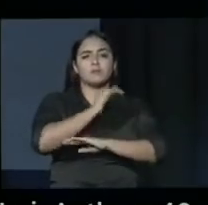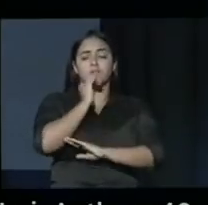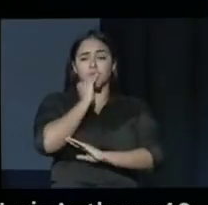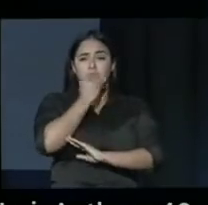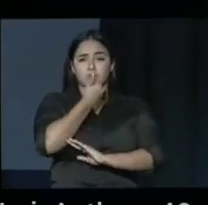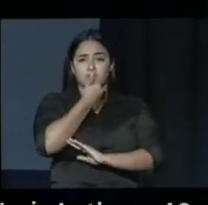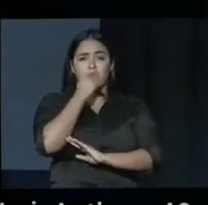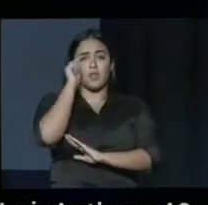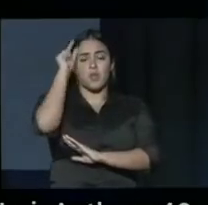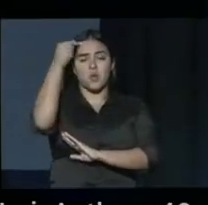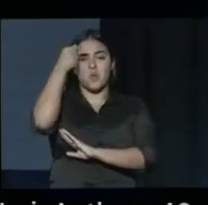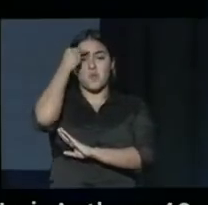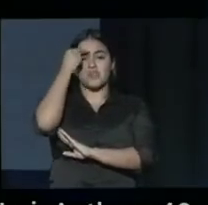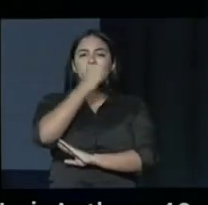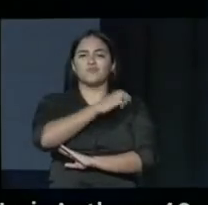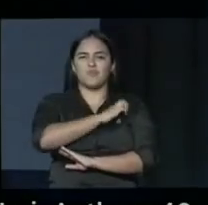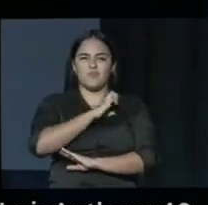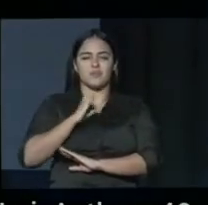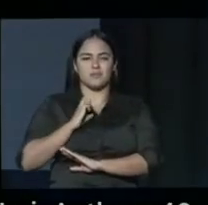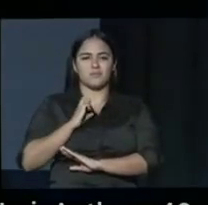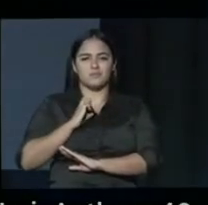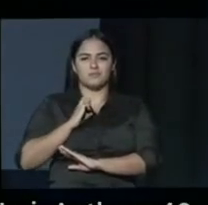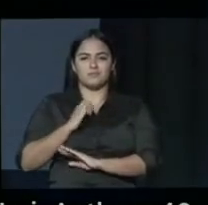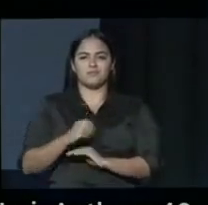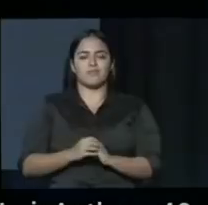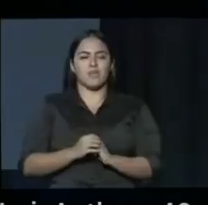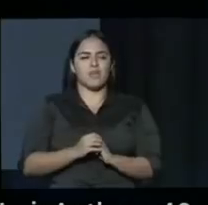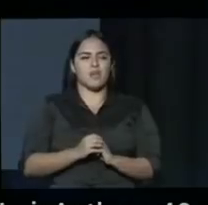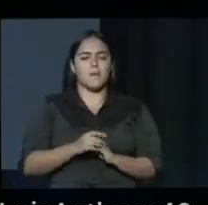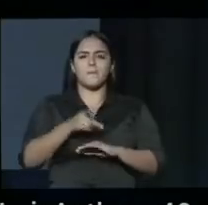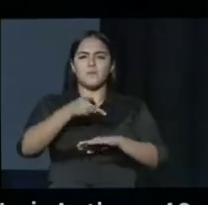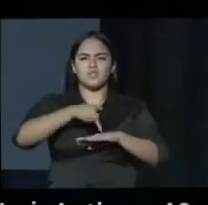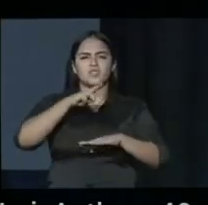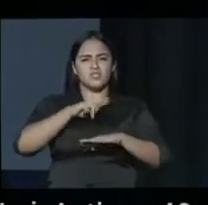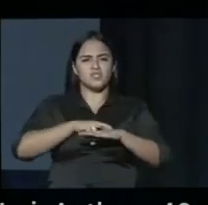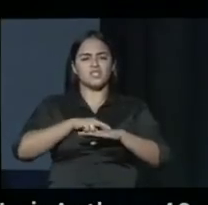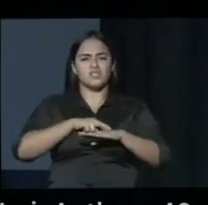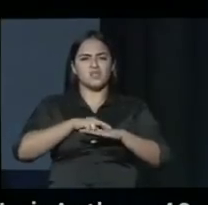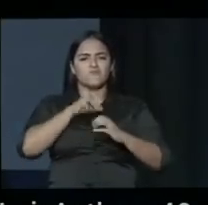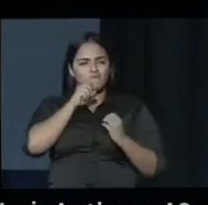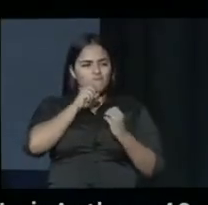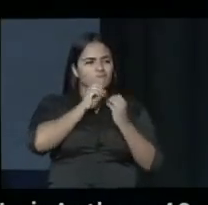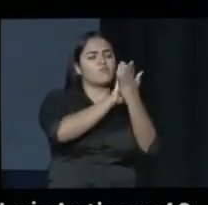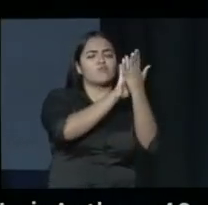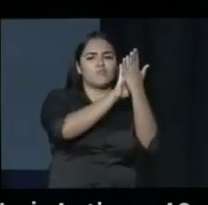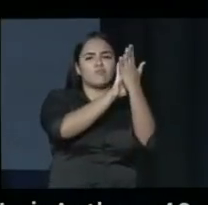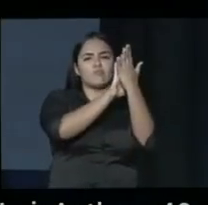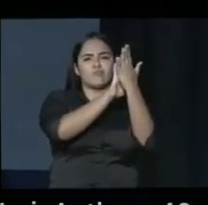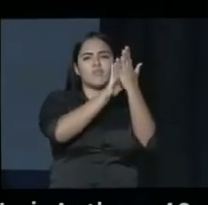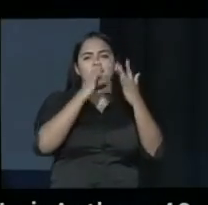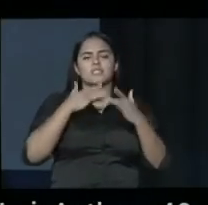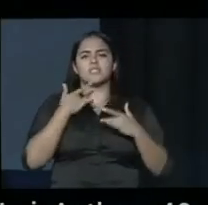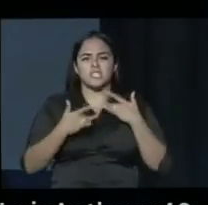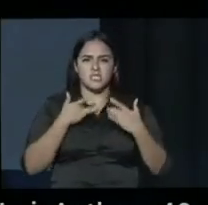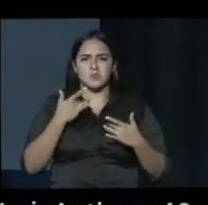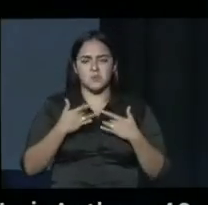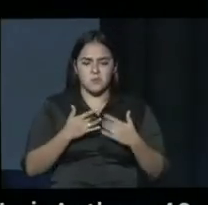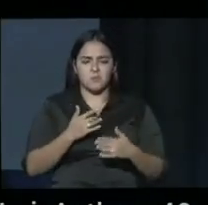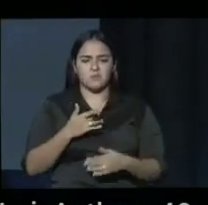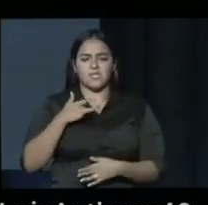altos funcionarios del gobierno, nuestro pueblo dijo presente y se hizo escuchar. Esa